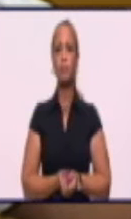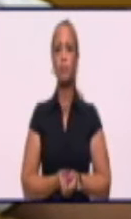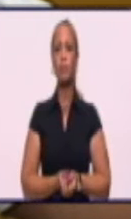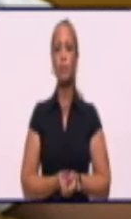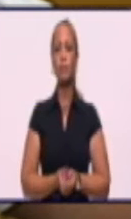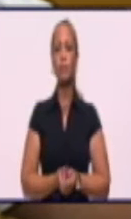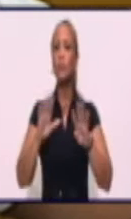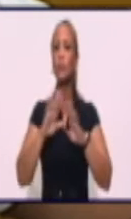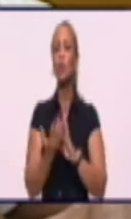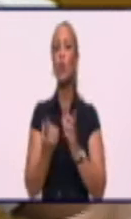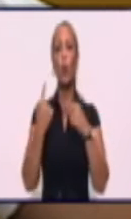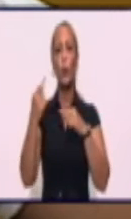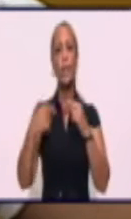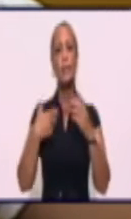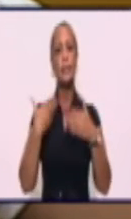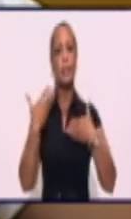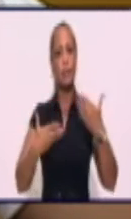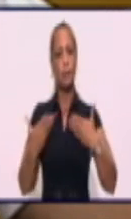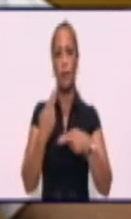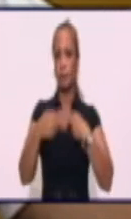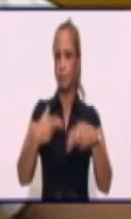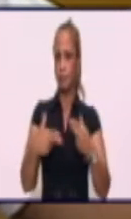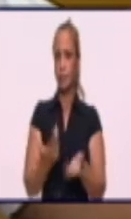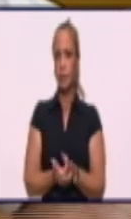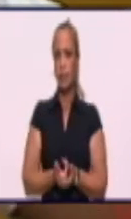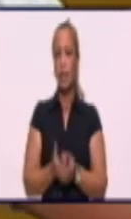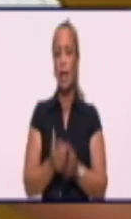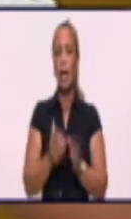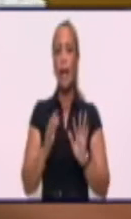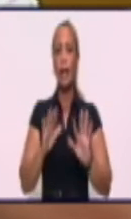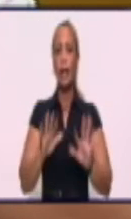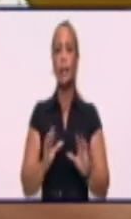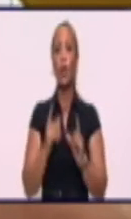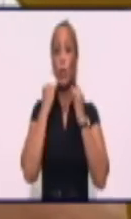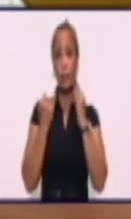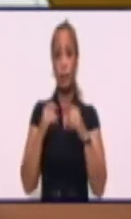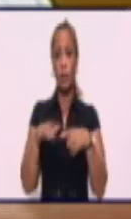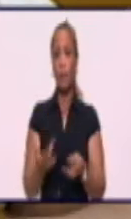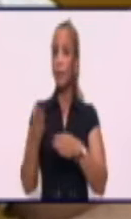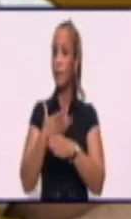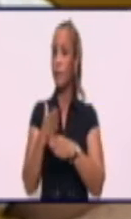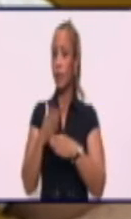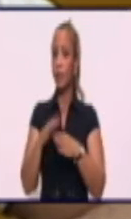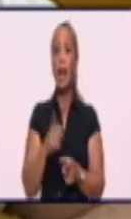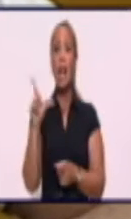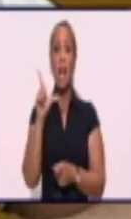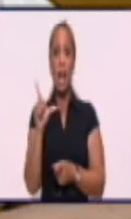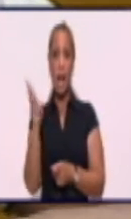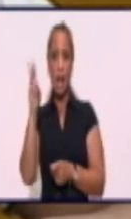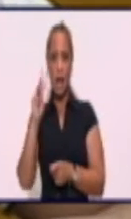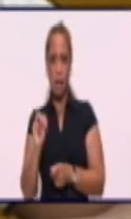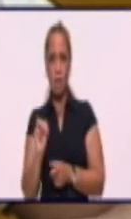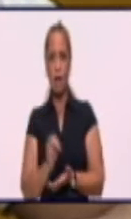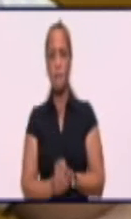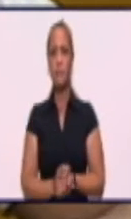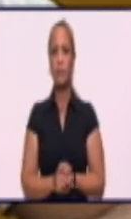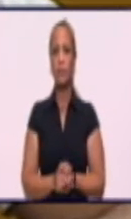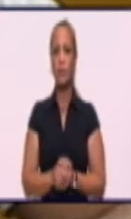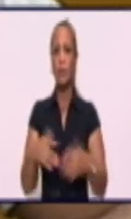las actividades que hemos estado acometiendo han estado identificadas en este caso por diferentes lemas, como por